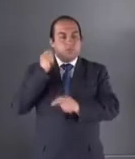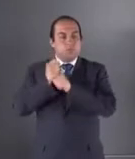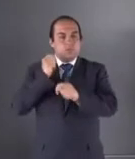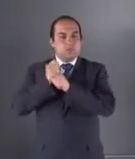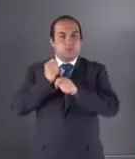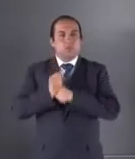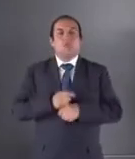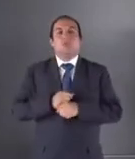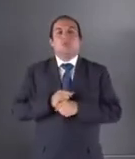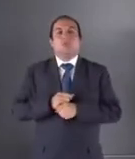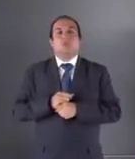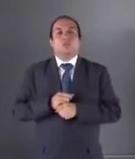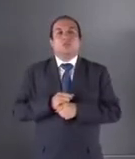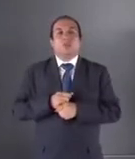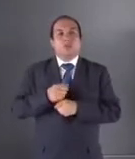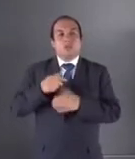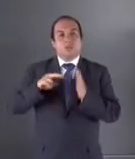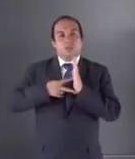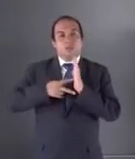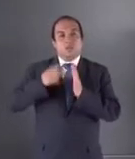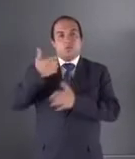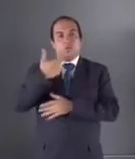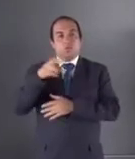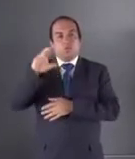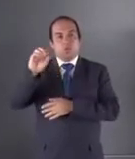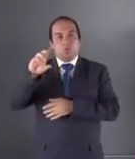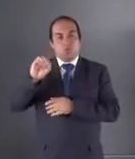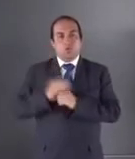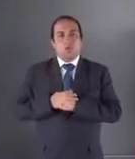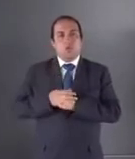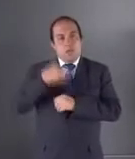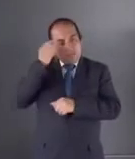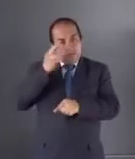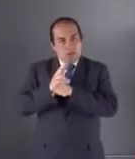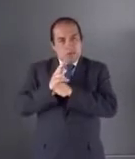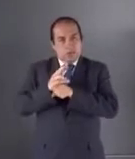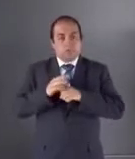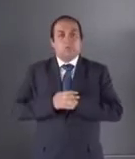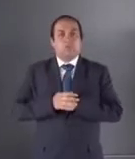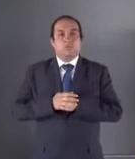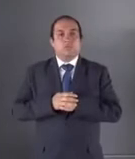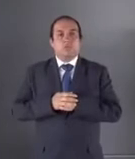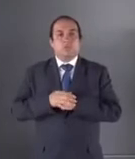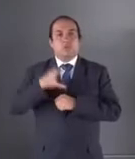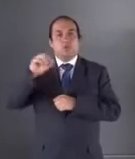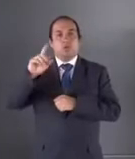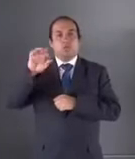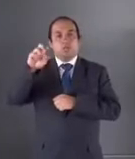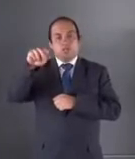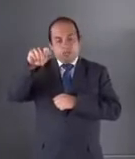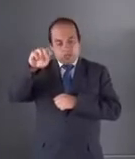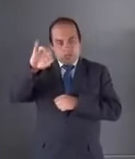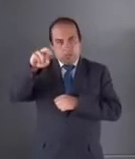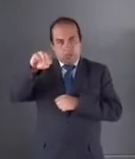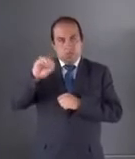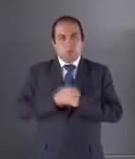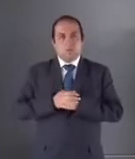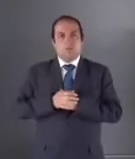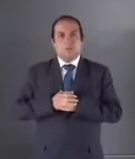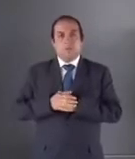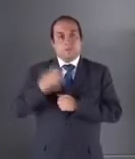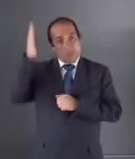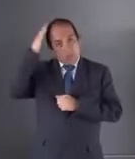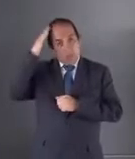Hugo Flores Sánchez. Al director de la empresa Doppelmayr, Constantinos Panagiotou. Preside